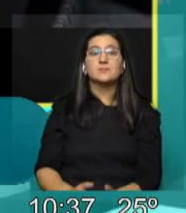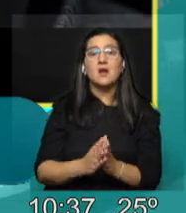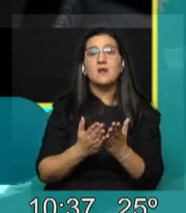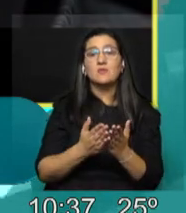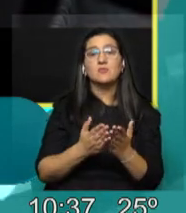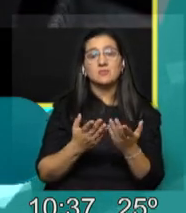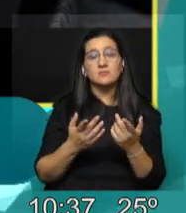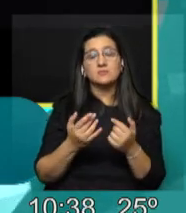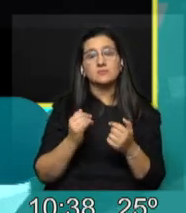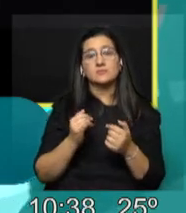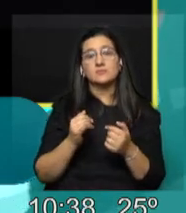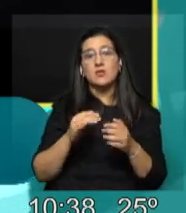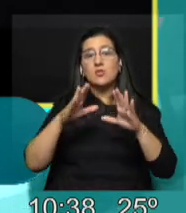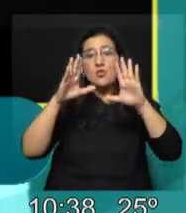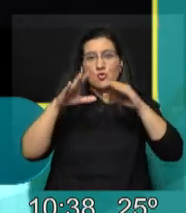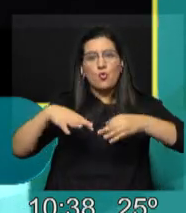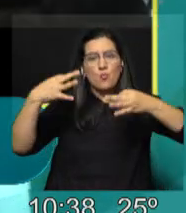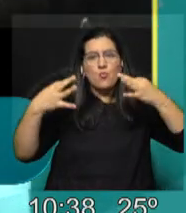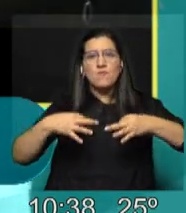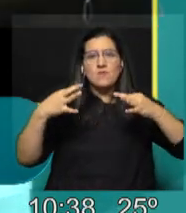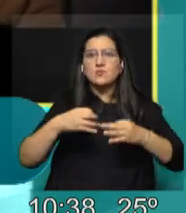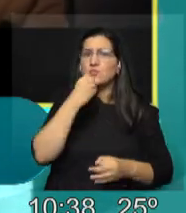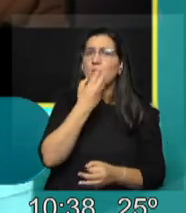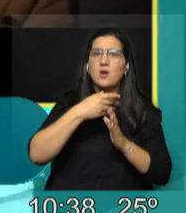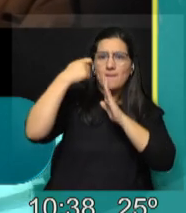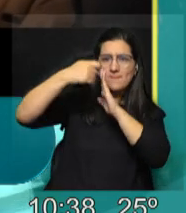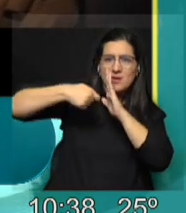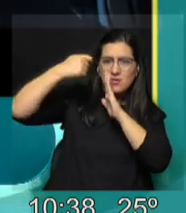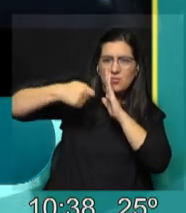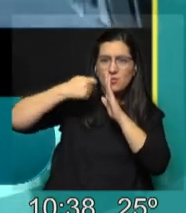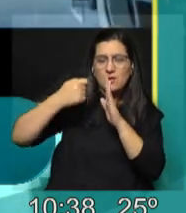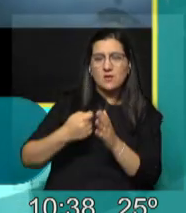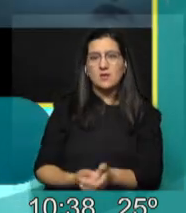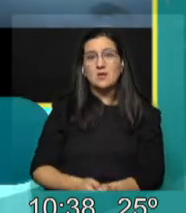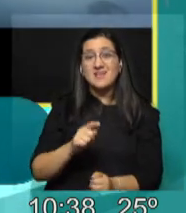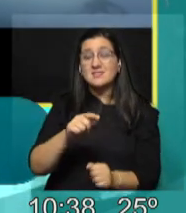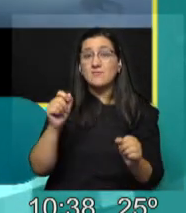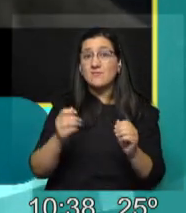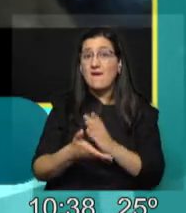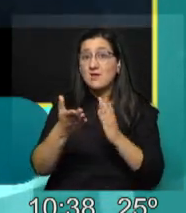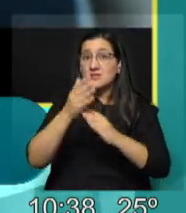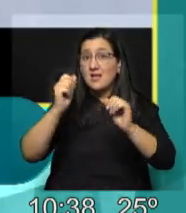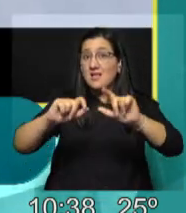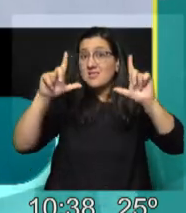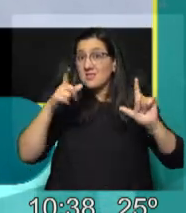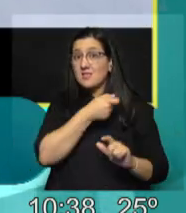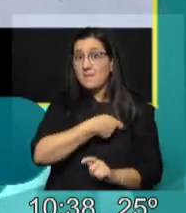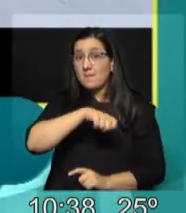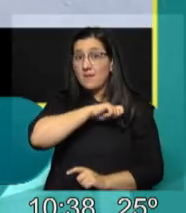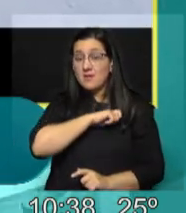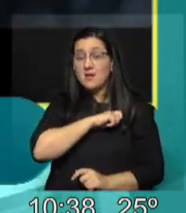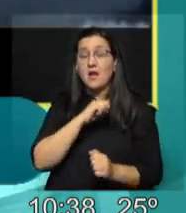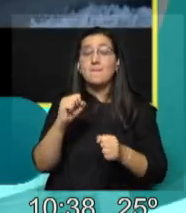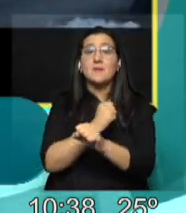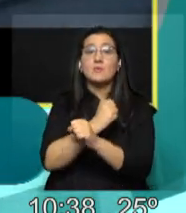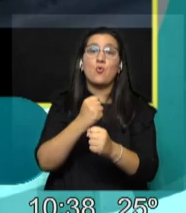de Bierzi. Está todo muy bien, es una muy buena película. Va a ser la candidata de España al